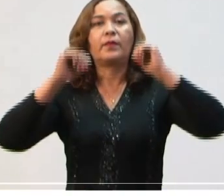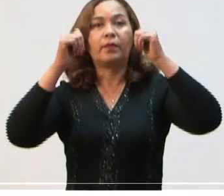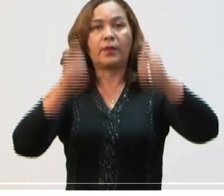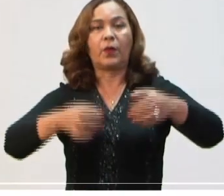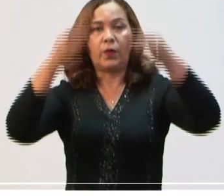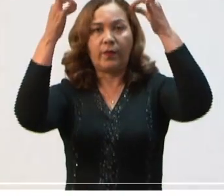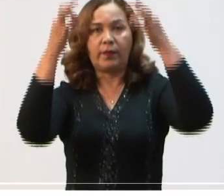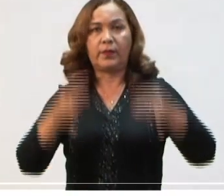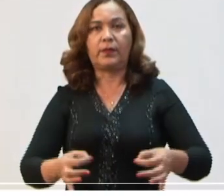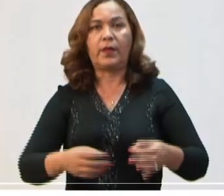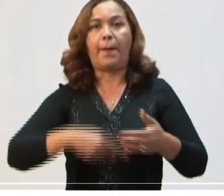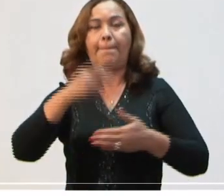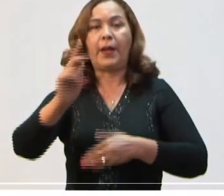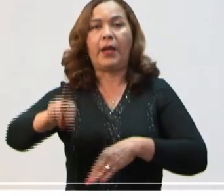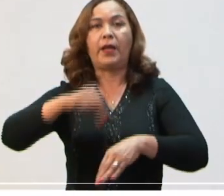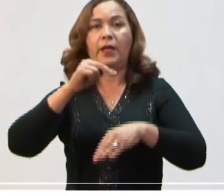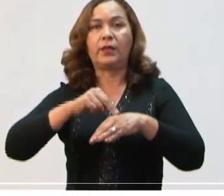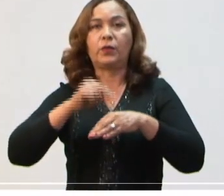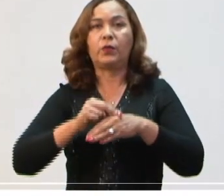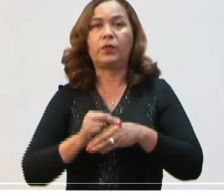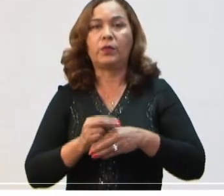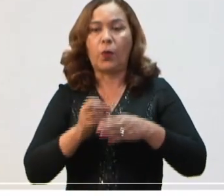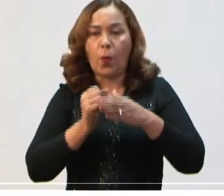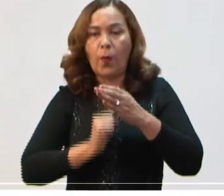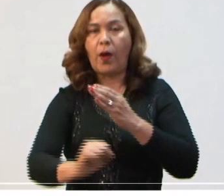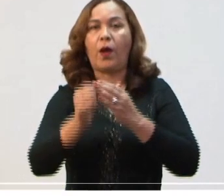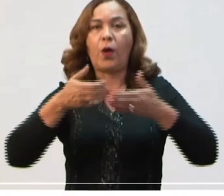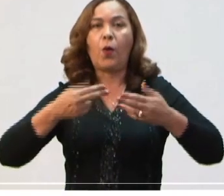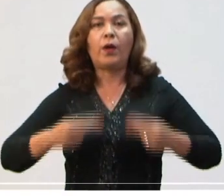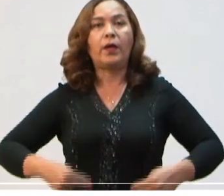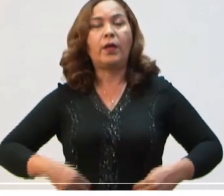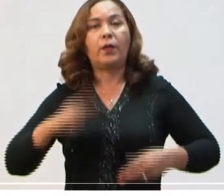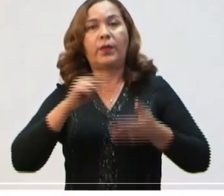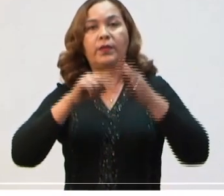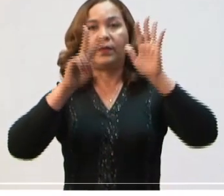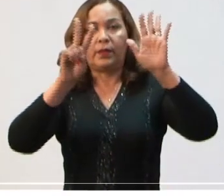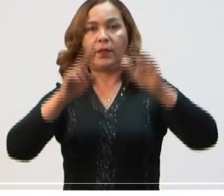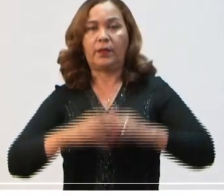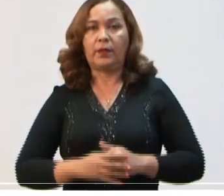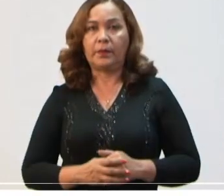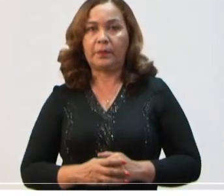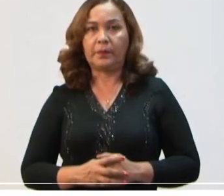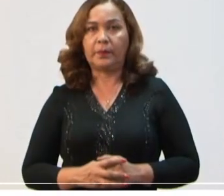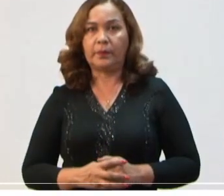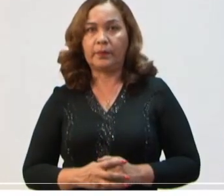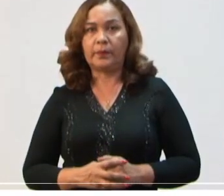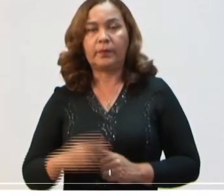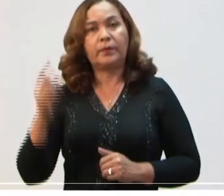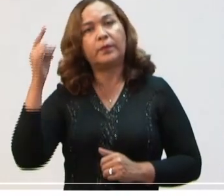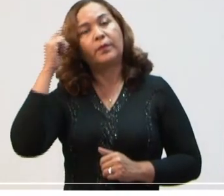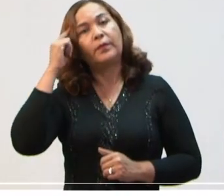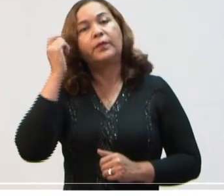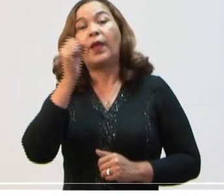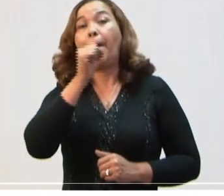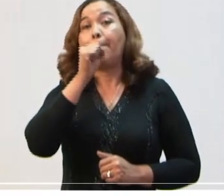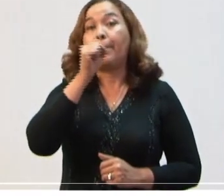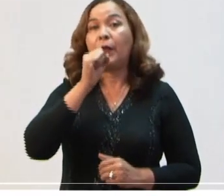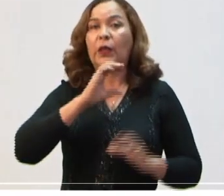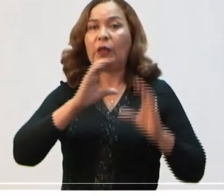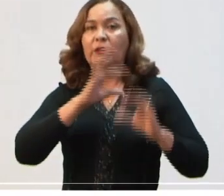lanzamiento oficial del plan nacional de parto humanizado 2017 día del